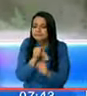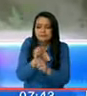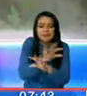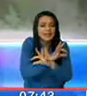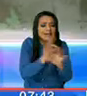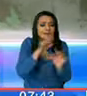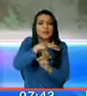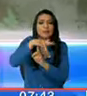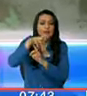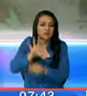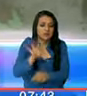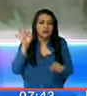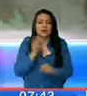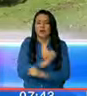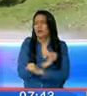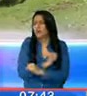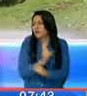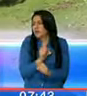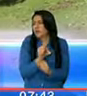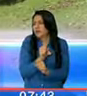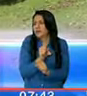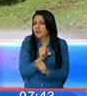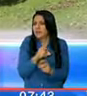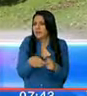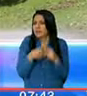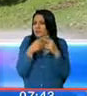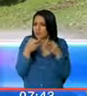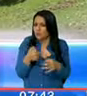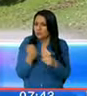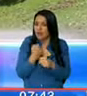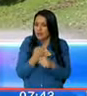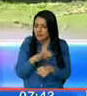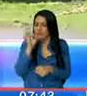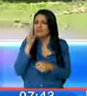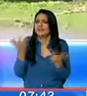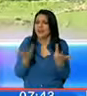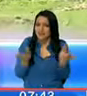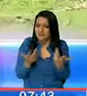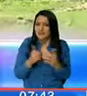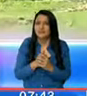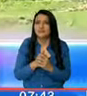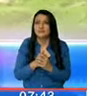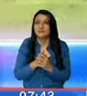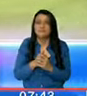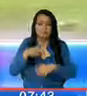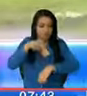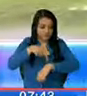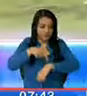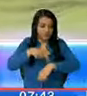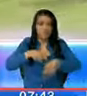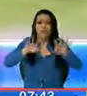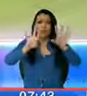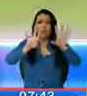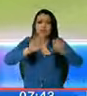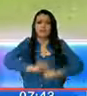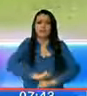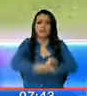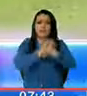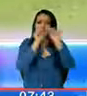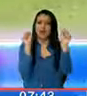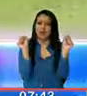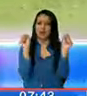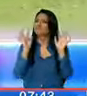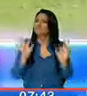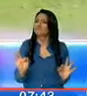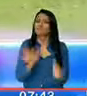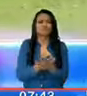macabro hallazgo con el que se encontró cuando iniciaba su jornada de trabajo. Dice que eran cerca de las 9 de la mañana y todo transcurría